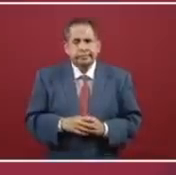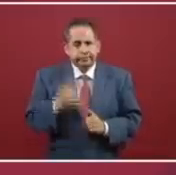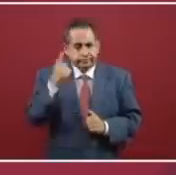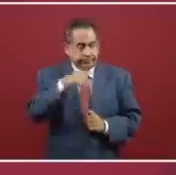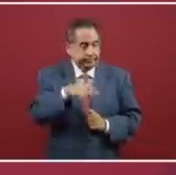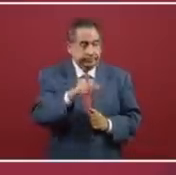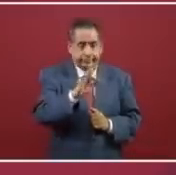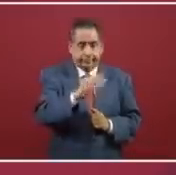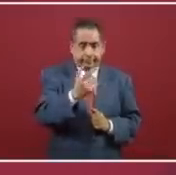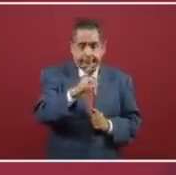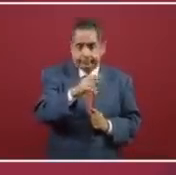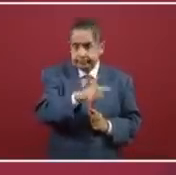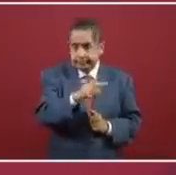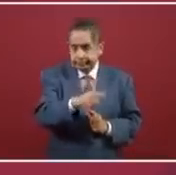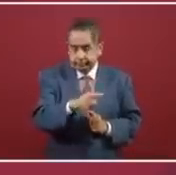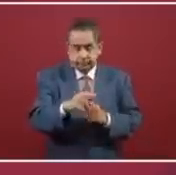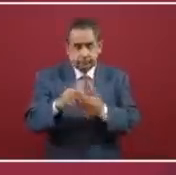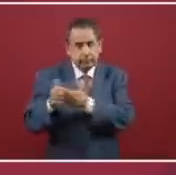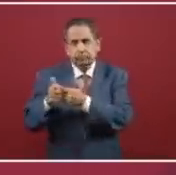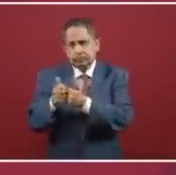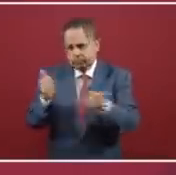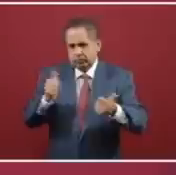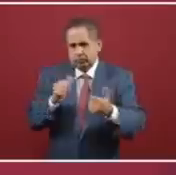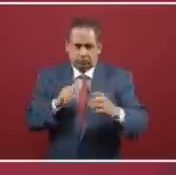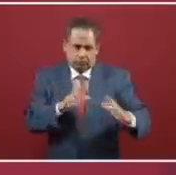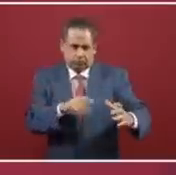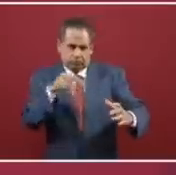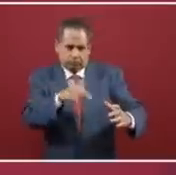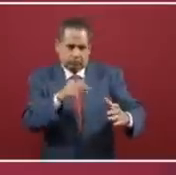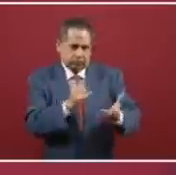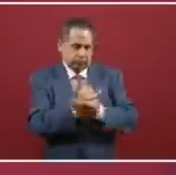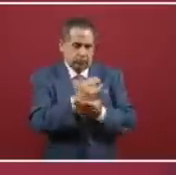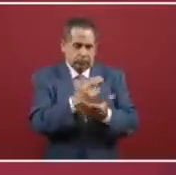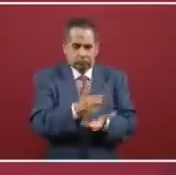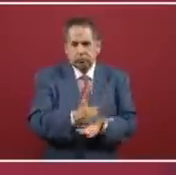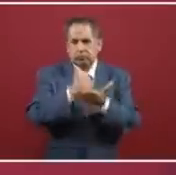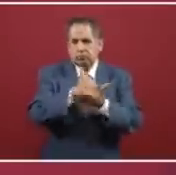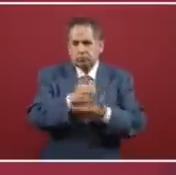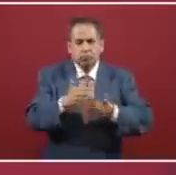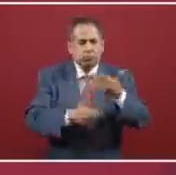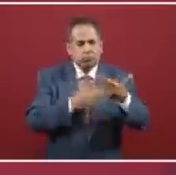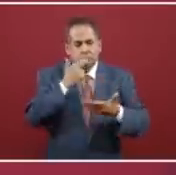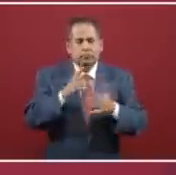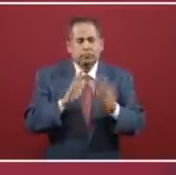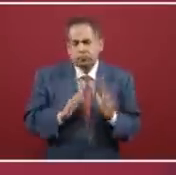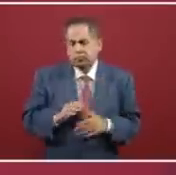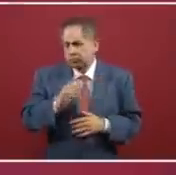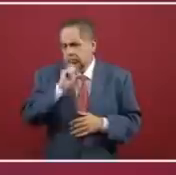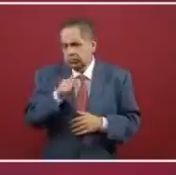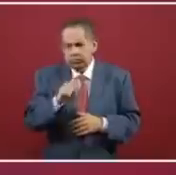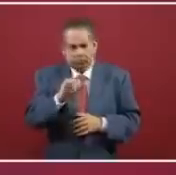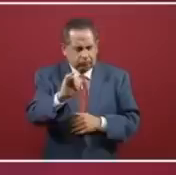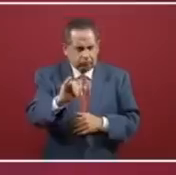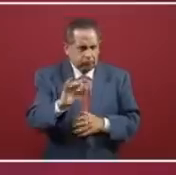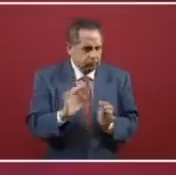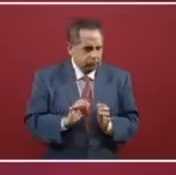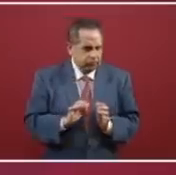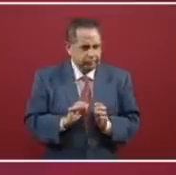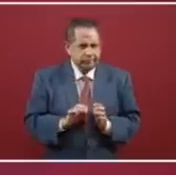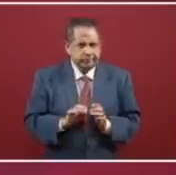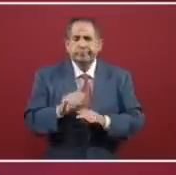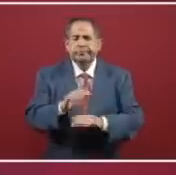la fiscalía que es un órgano autónomo ayude también en